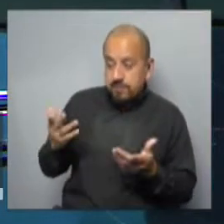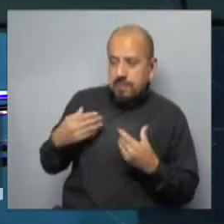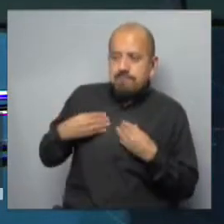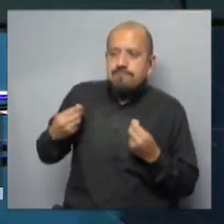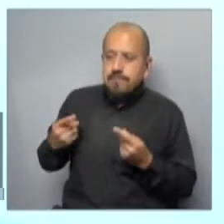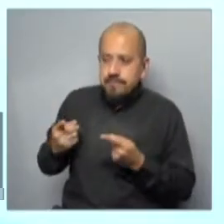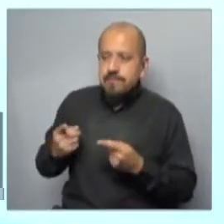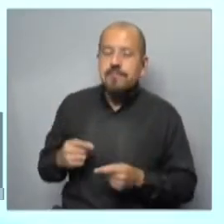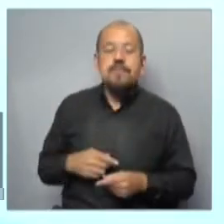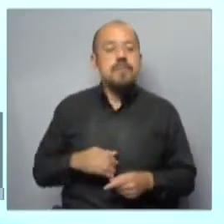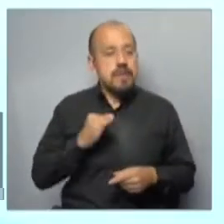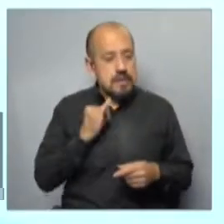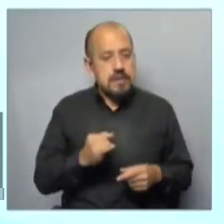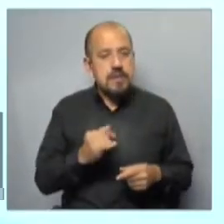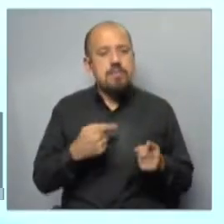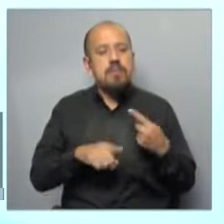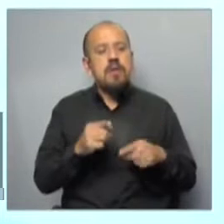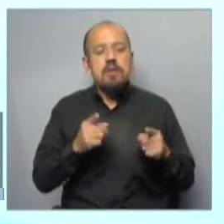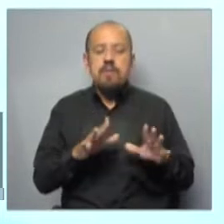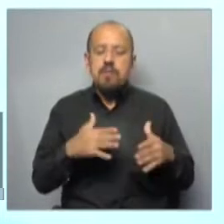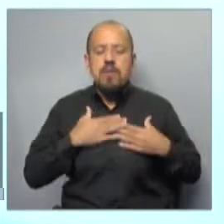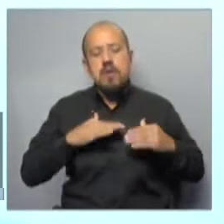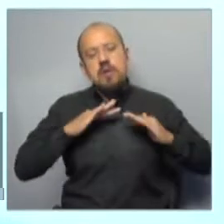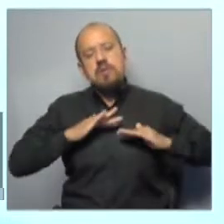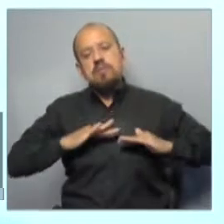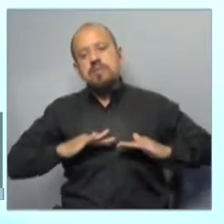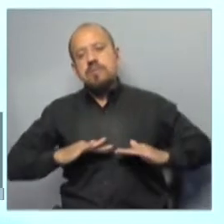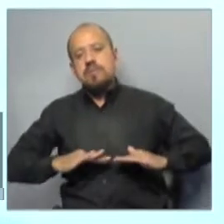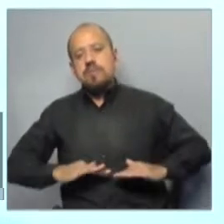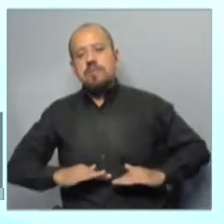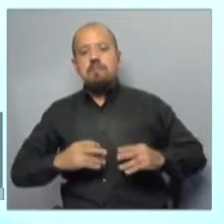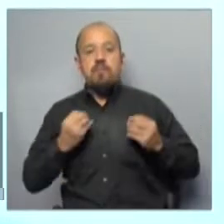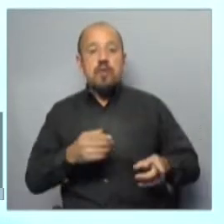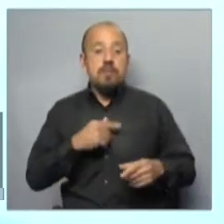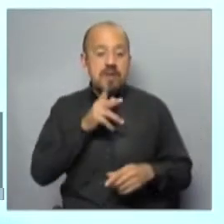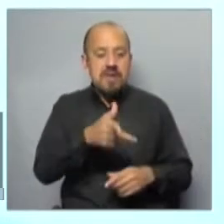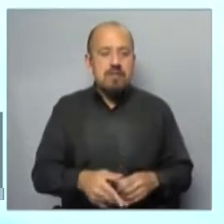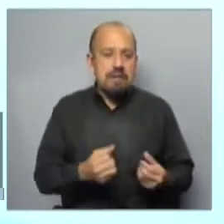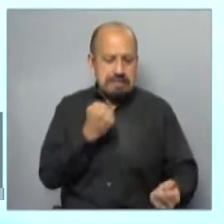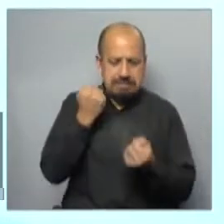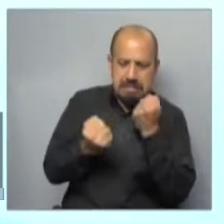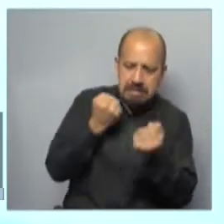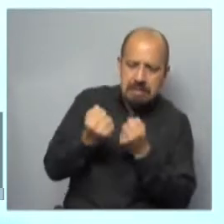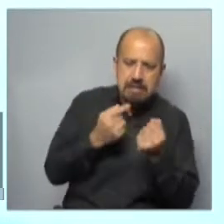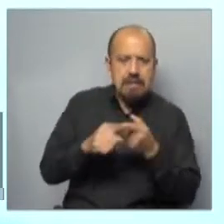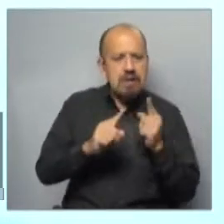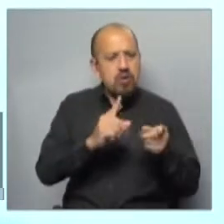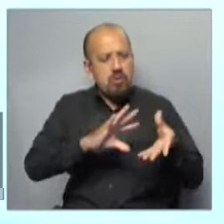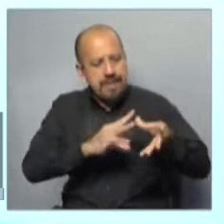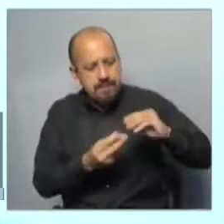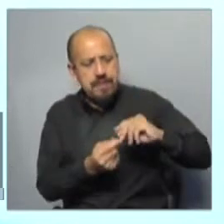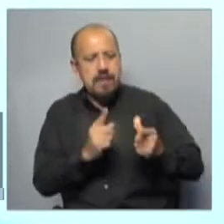tuviste sí pero también fue un poco de alivio porque hasta ese entonces mi hijo era el que pegaba el que no se adaptaba